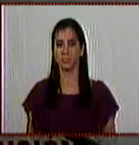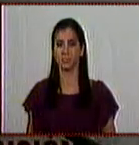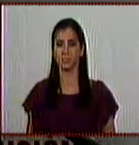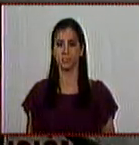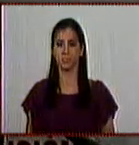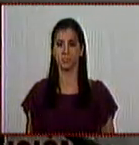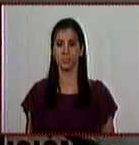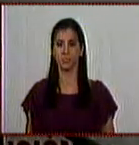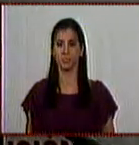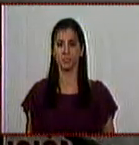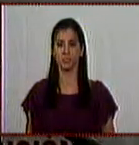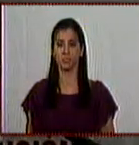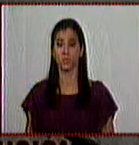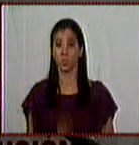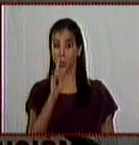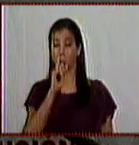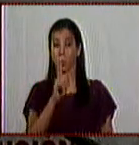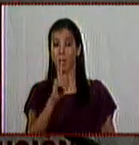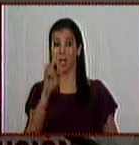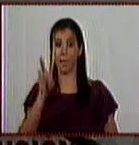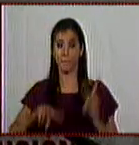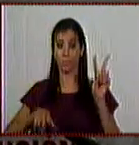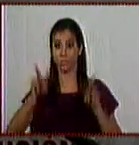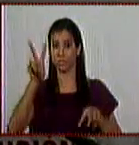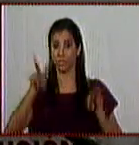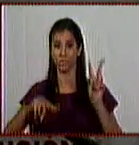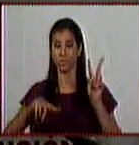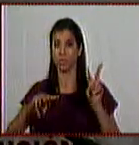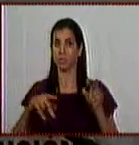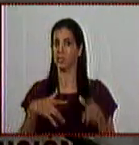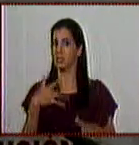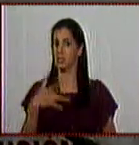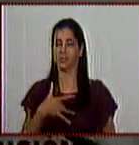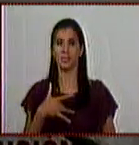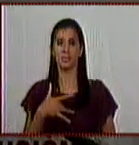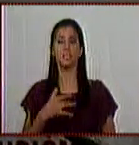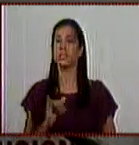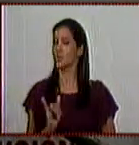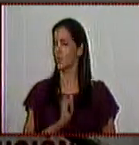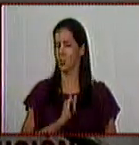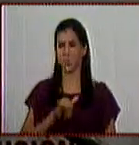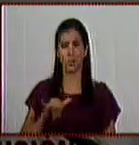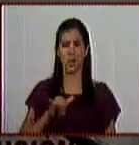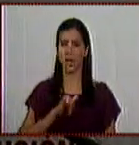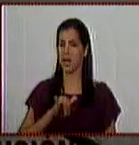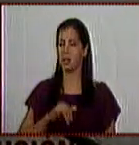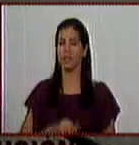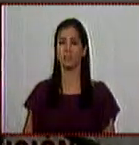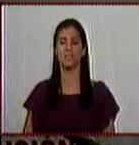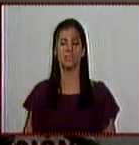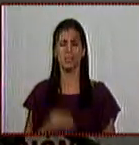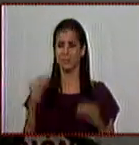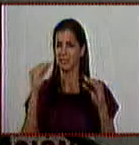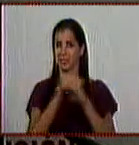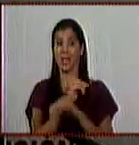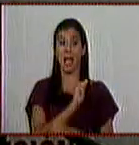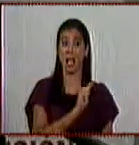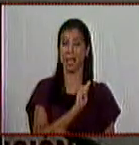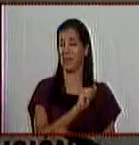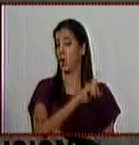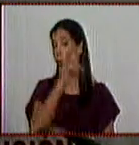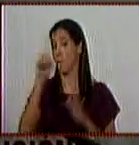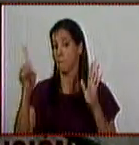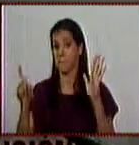de una exposición en la cual nos sentimos plenamente reflejados en todas las contradicciones desde la a hasta la